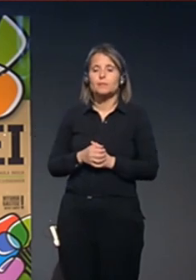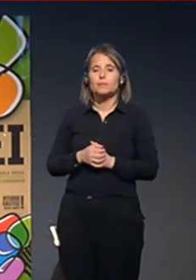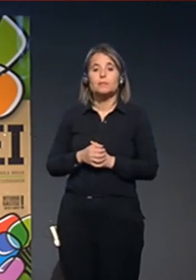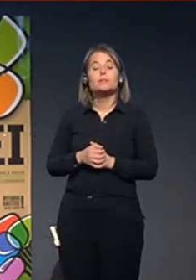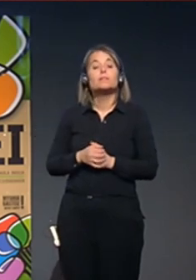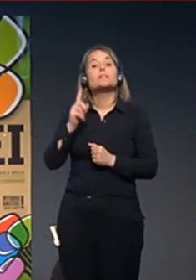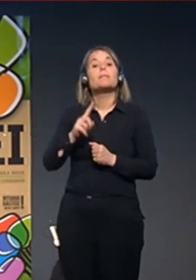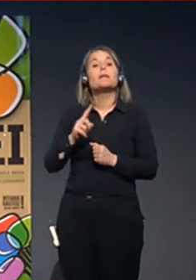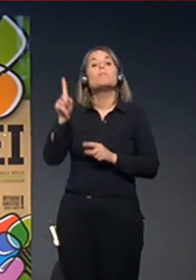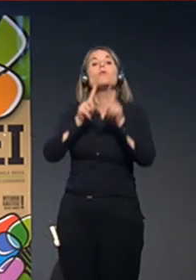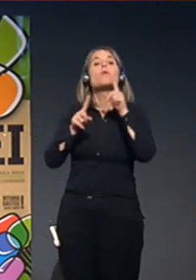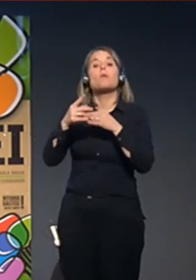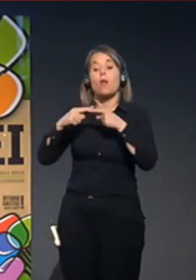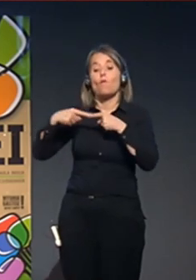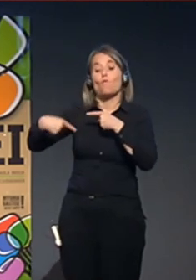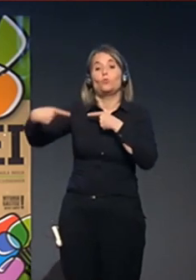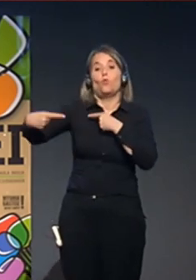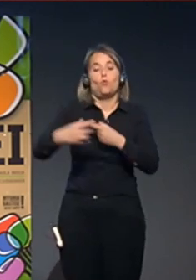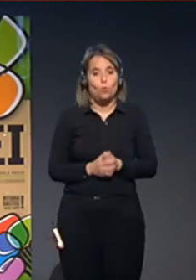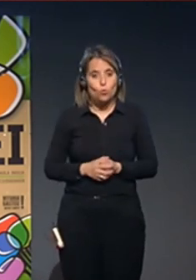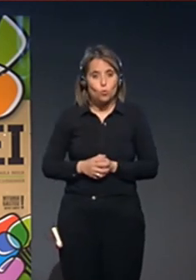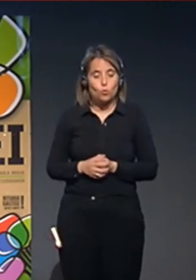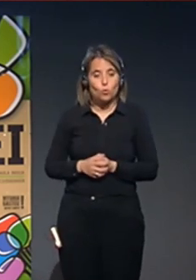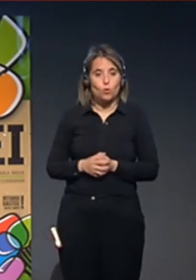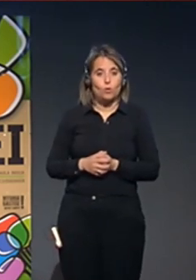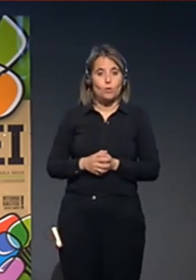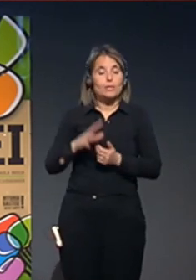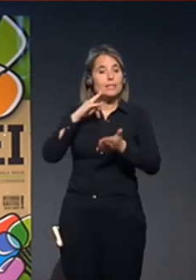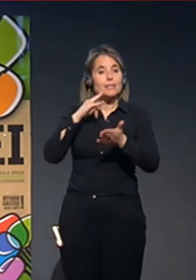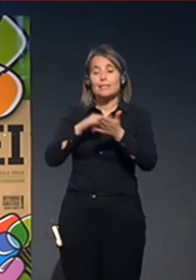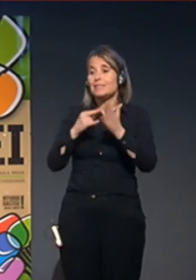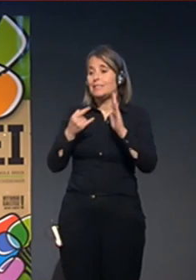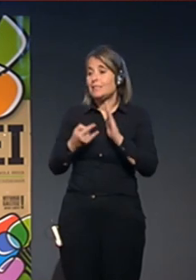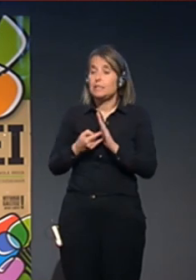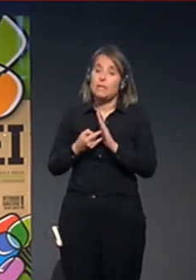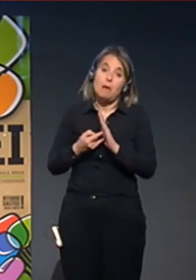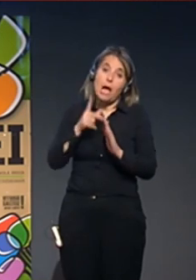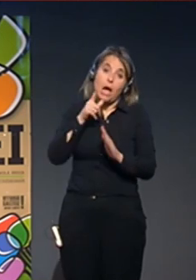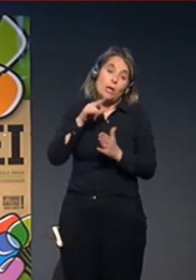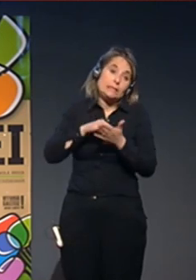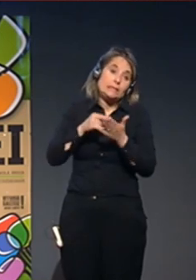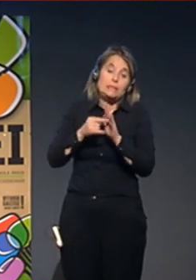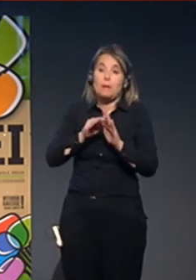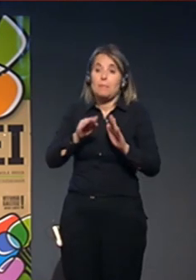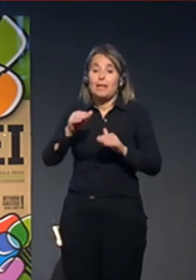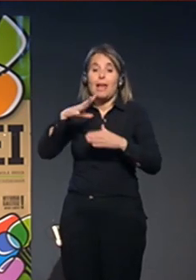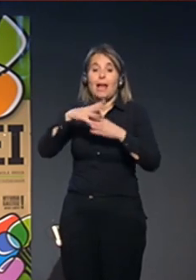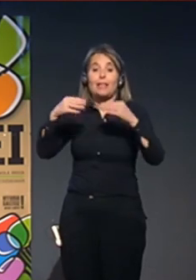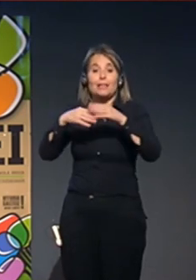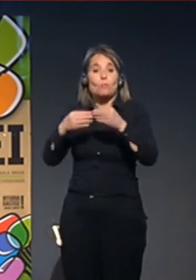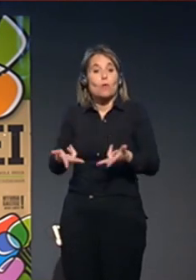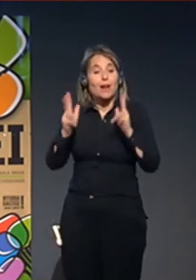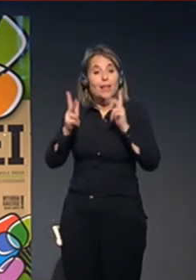las generaciones futuras porque en un sistema que es el menos malo de todos los sistemas la democracia y el